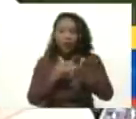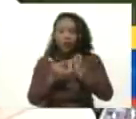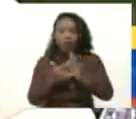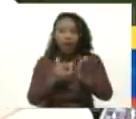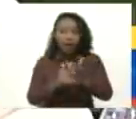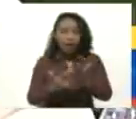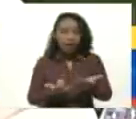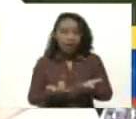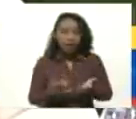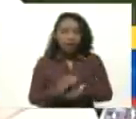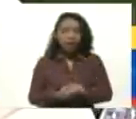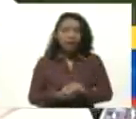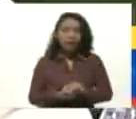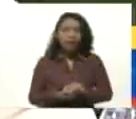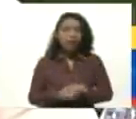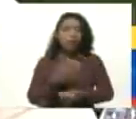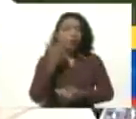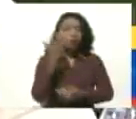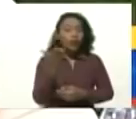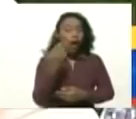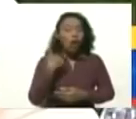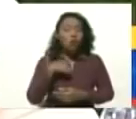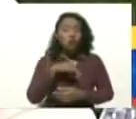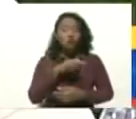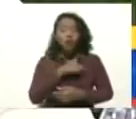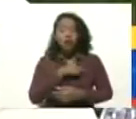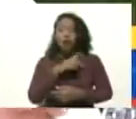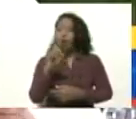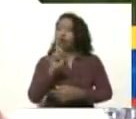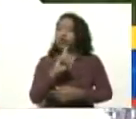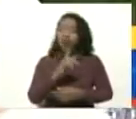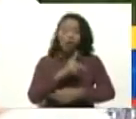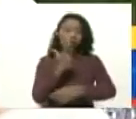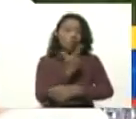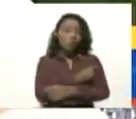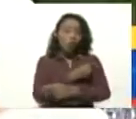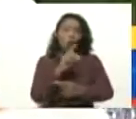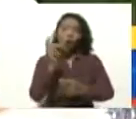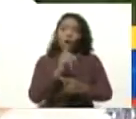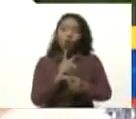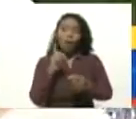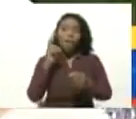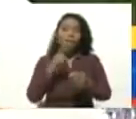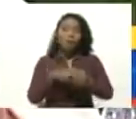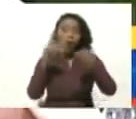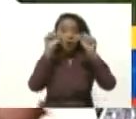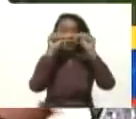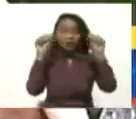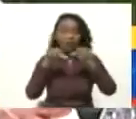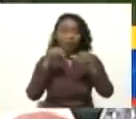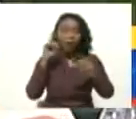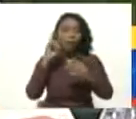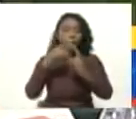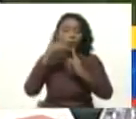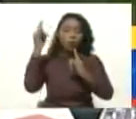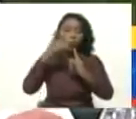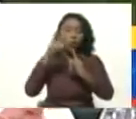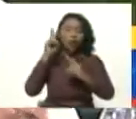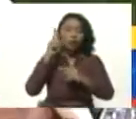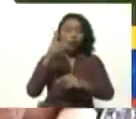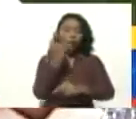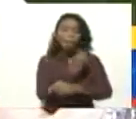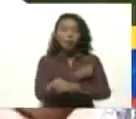que usted o no está vacunado o no ha registrado en el sistema, la plataforma Patria, que ha sido